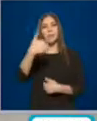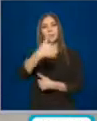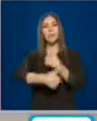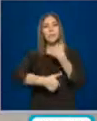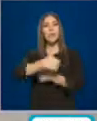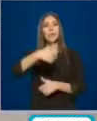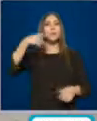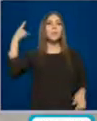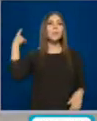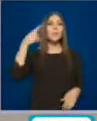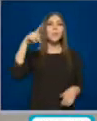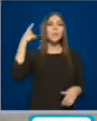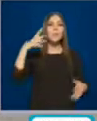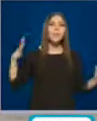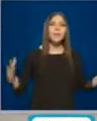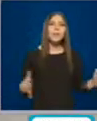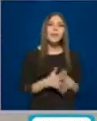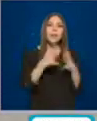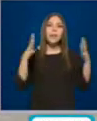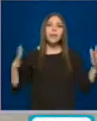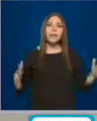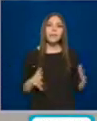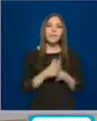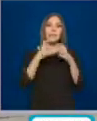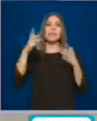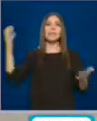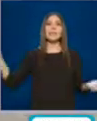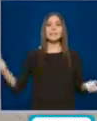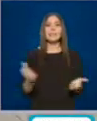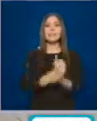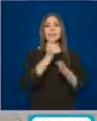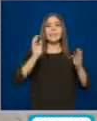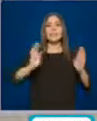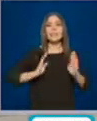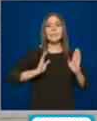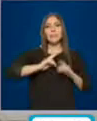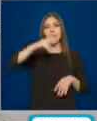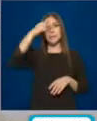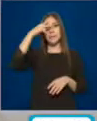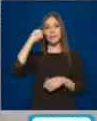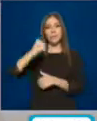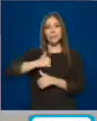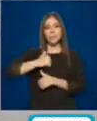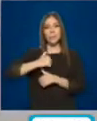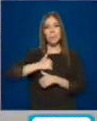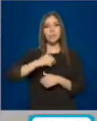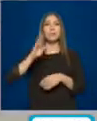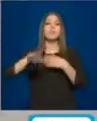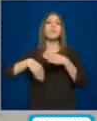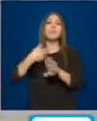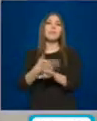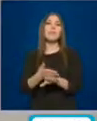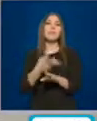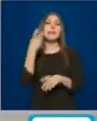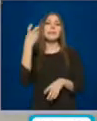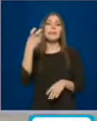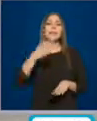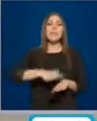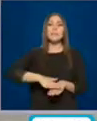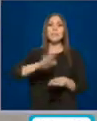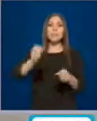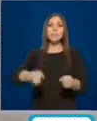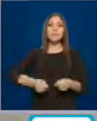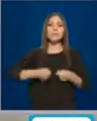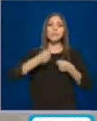de Puebla, la victoria del ejército mexicano contra, decían en aquella época, el más